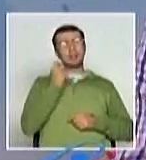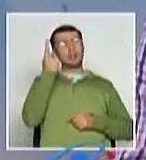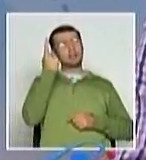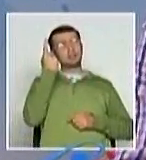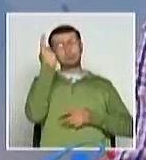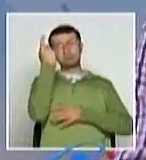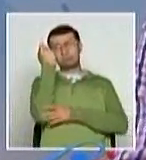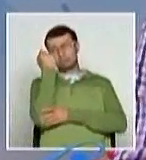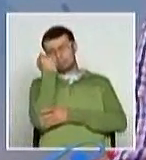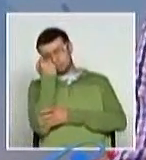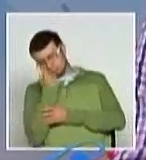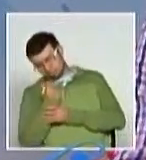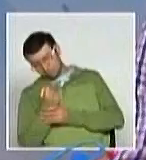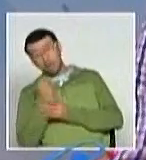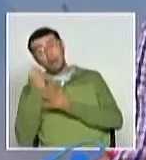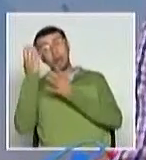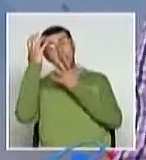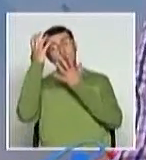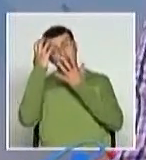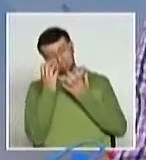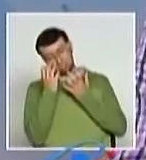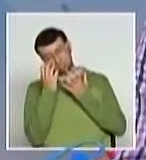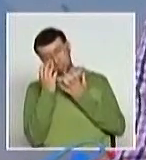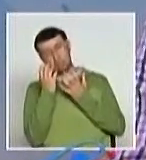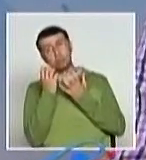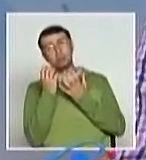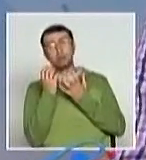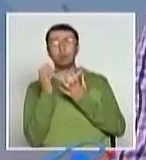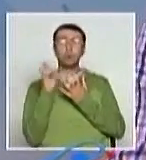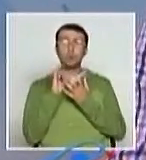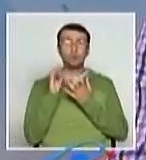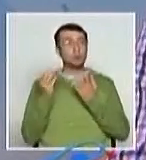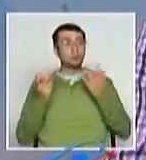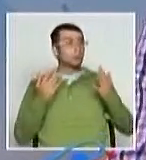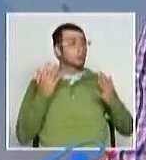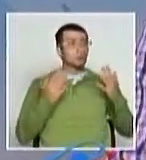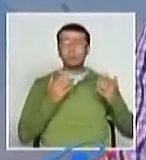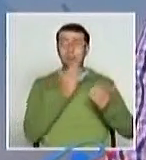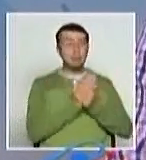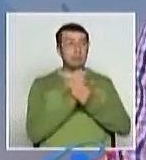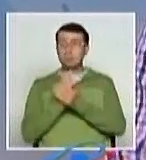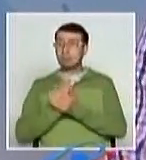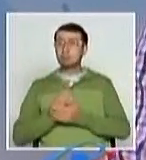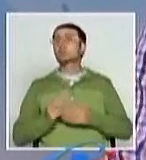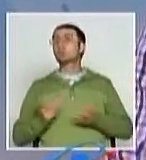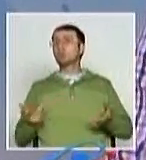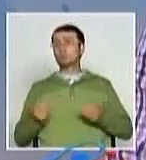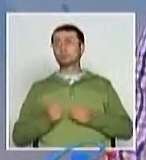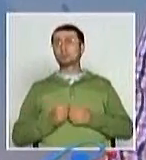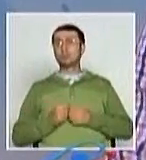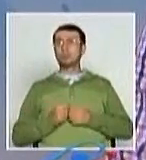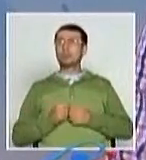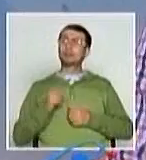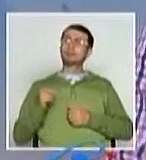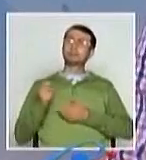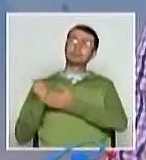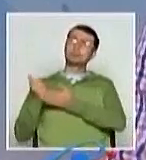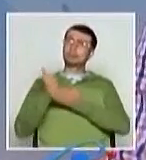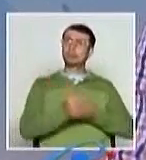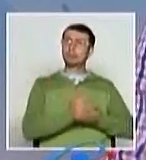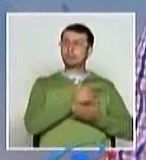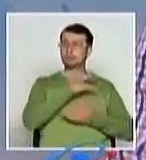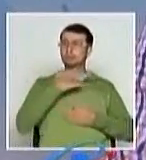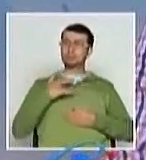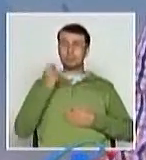de depresión o o o de Manía cualquiera de los dos y entender las muchas ayudas